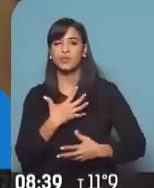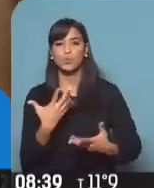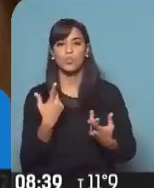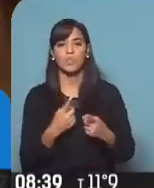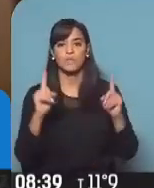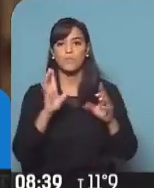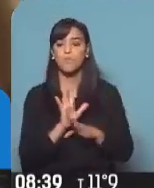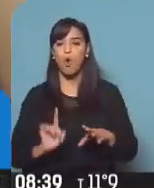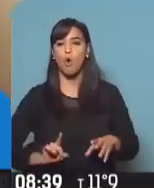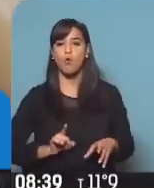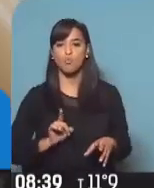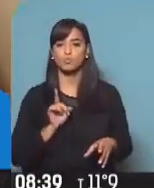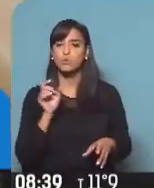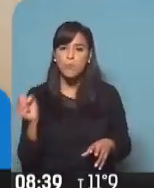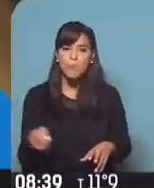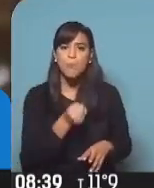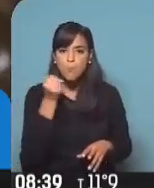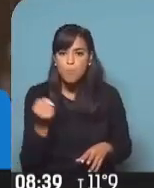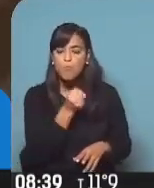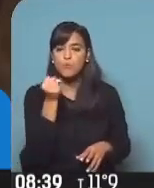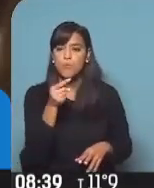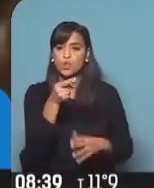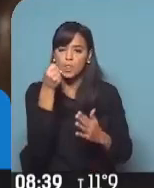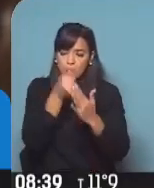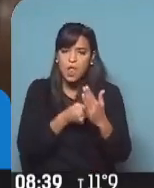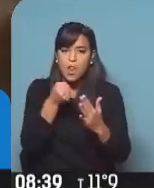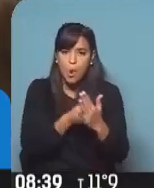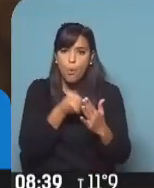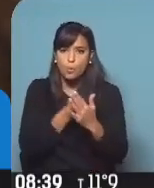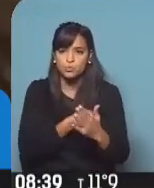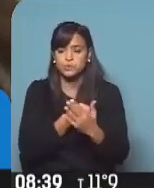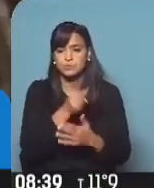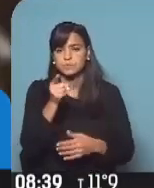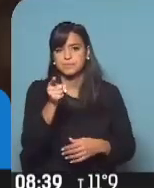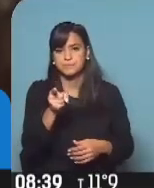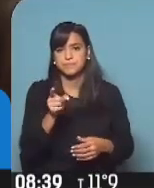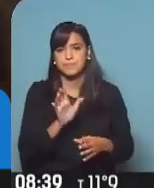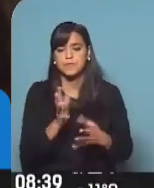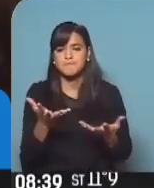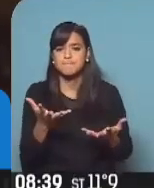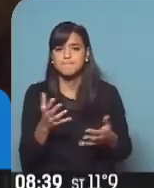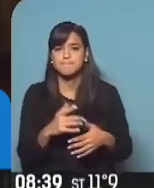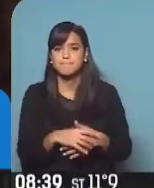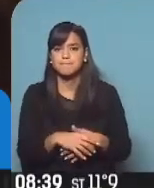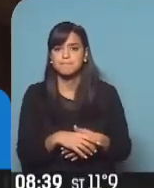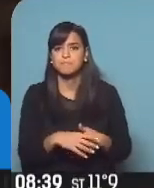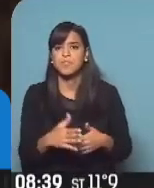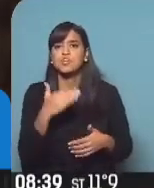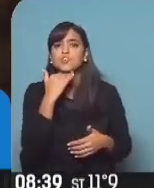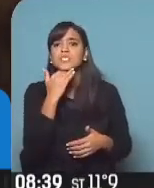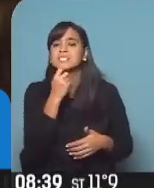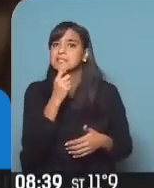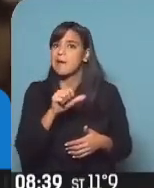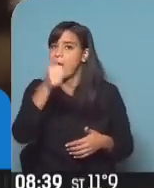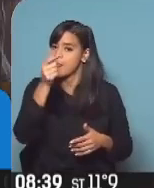una cuestión de orgullo es muy importante es esa lucha es muy importante y medio que no sé si la vamos ganando